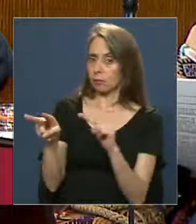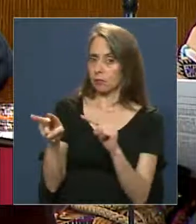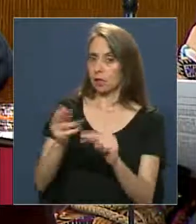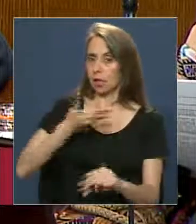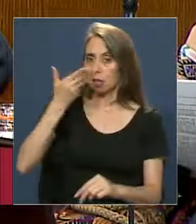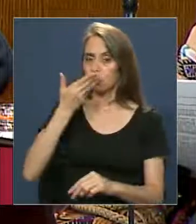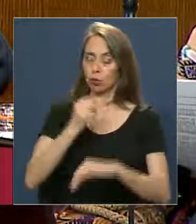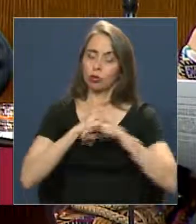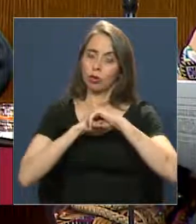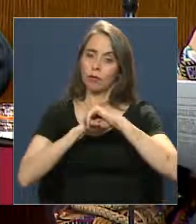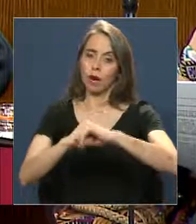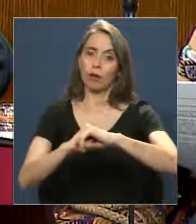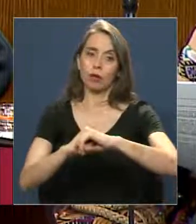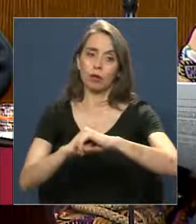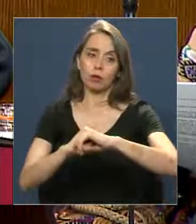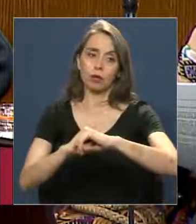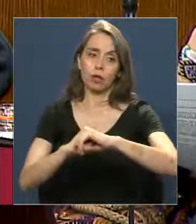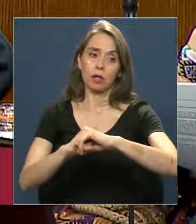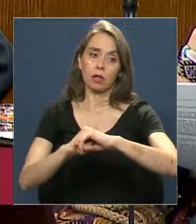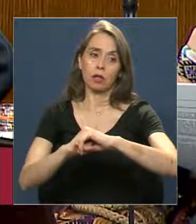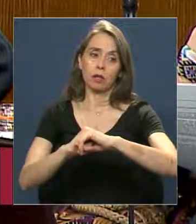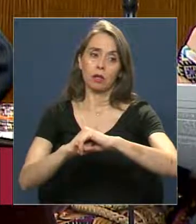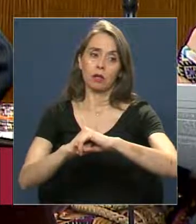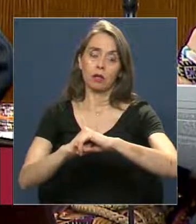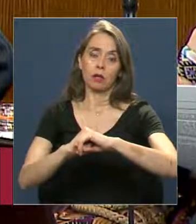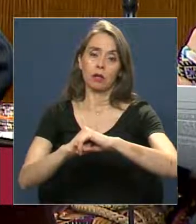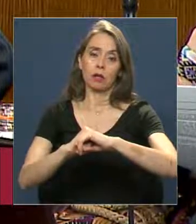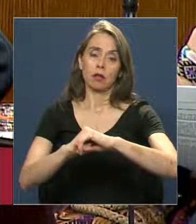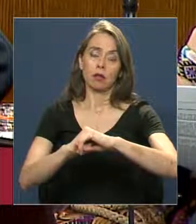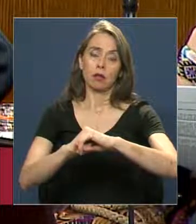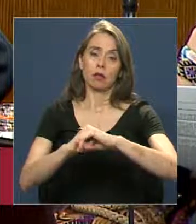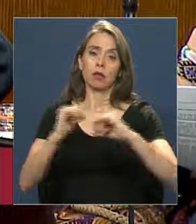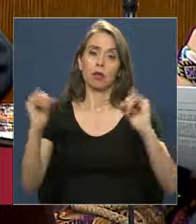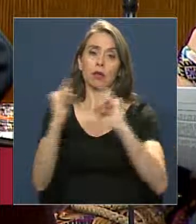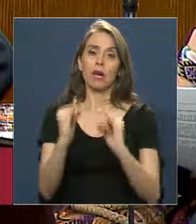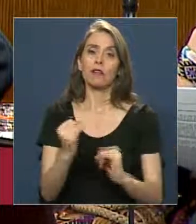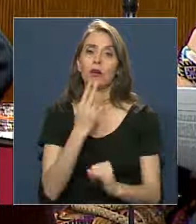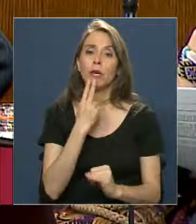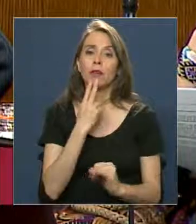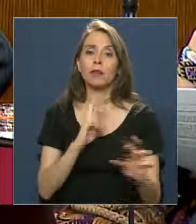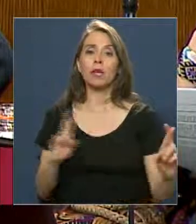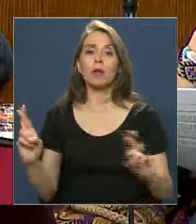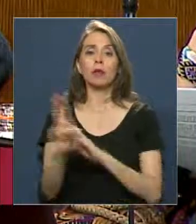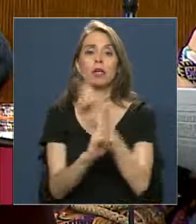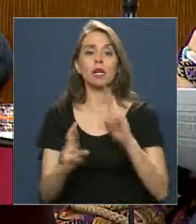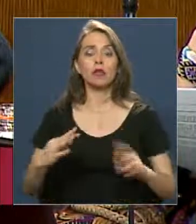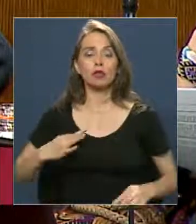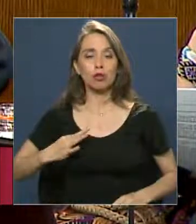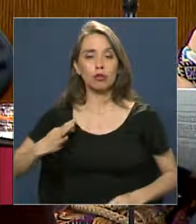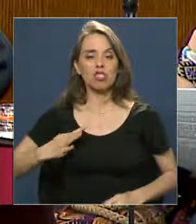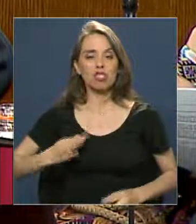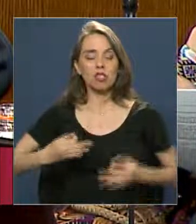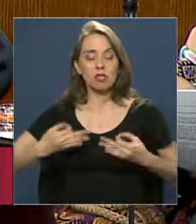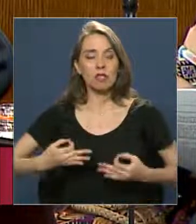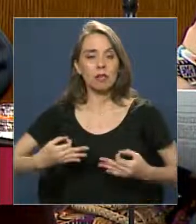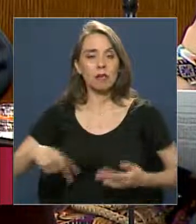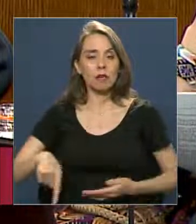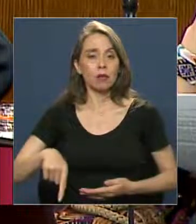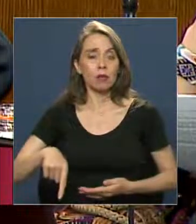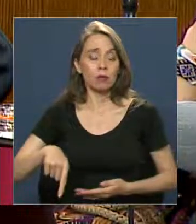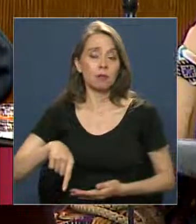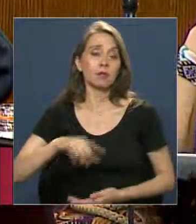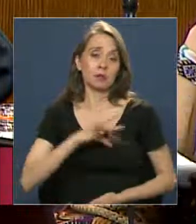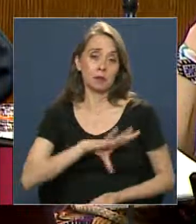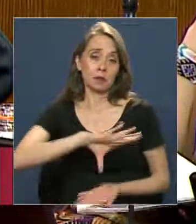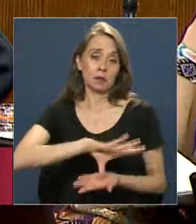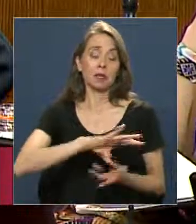atentatorios contra un estilo de vida cívica de nuestro país y que se enmarca justamente en